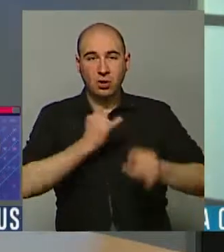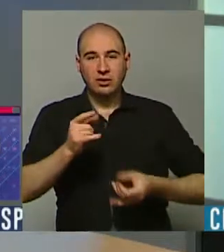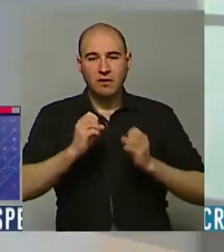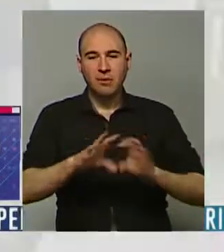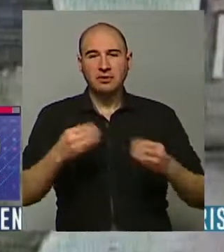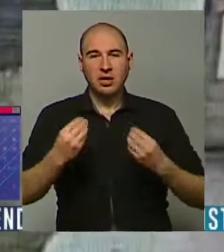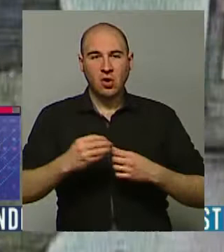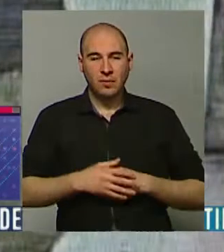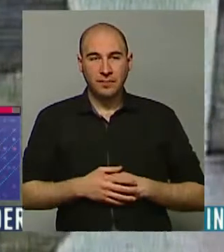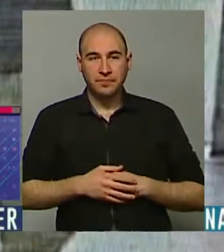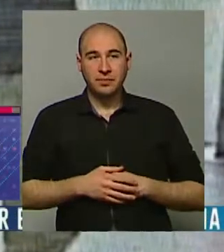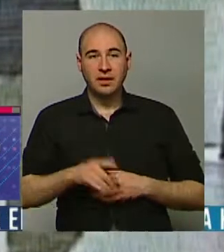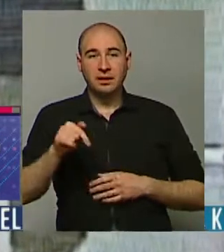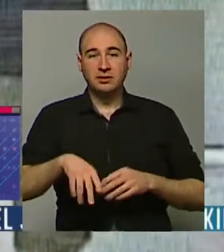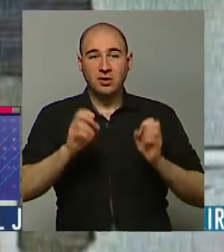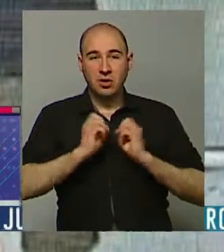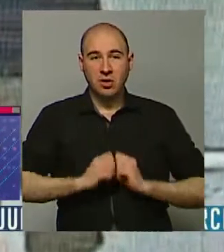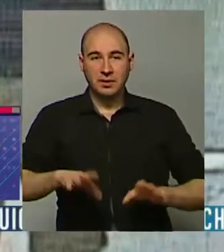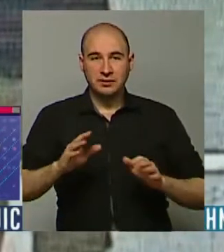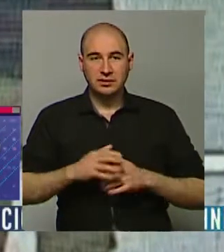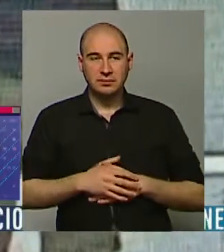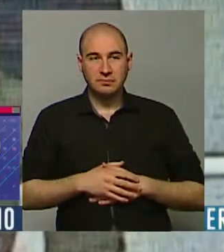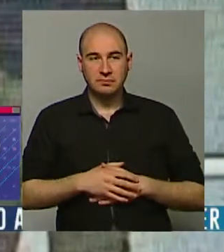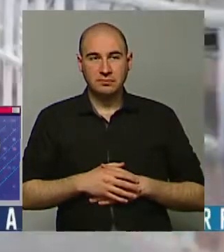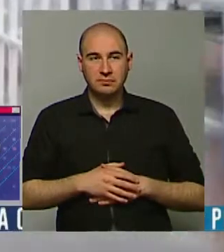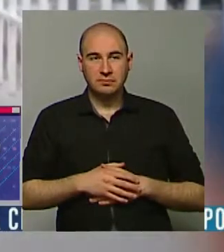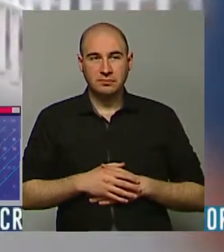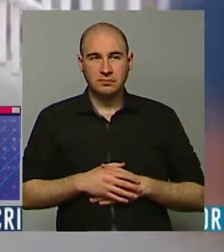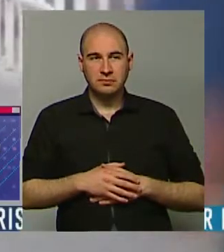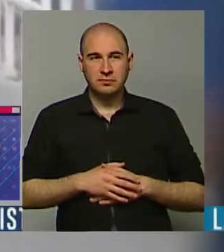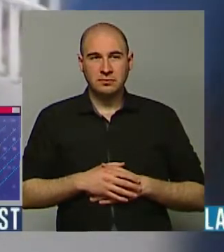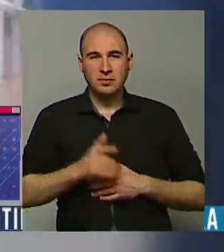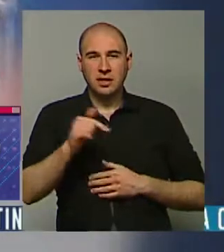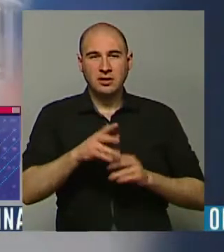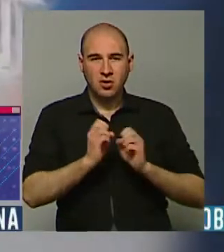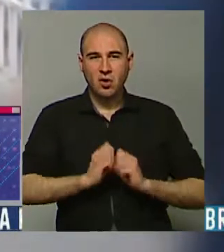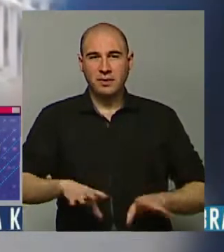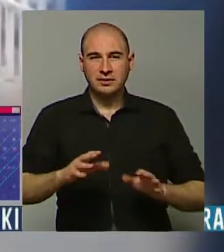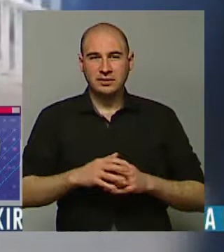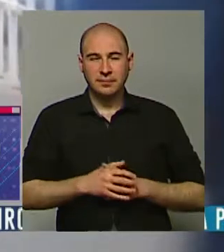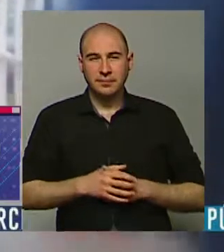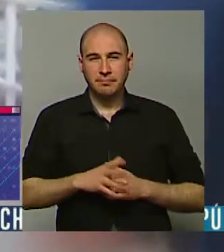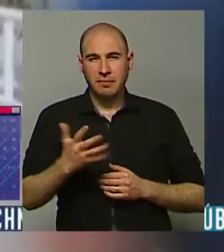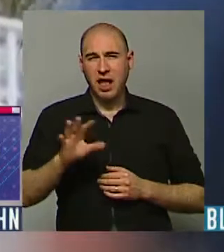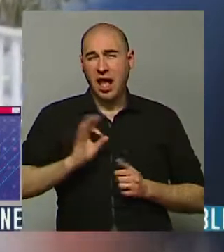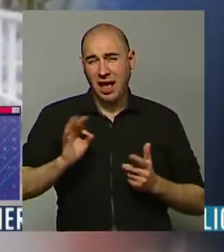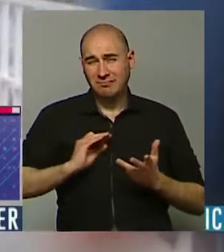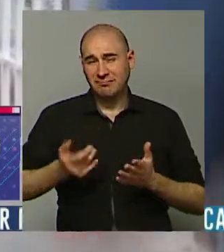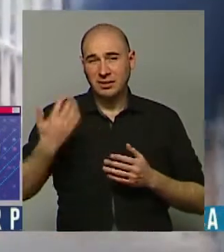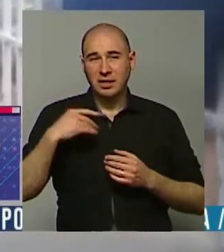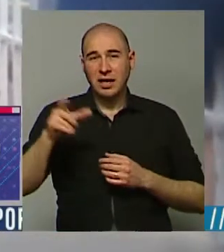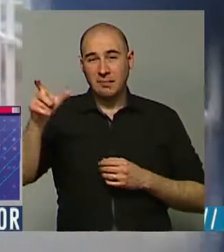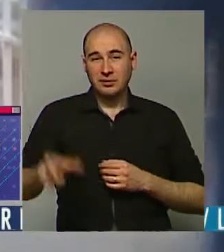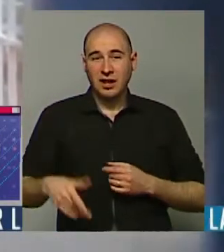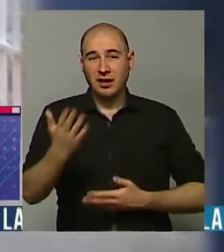todo esto. Sí. Esto arrancó, digamos, este 8chan arrancó hace muchos años. Es un chico que